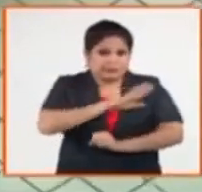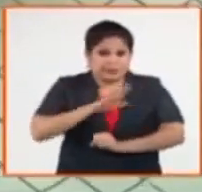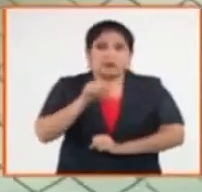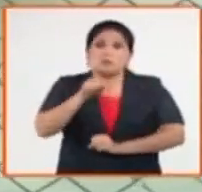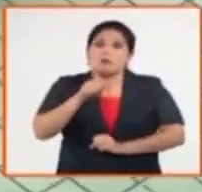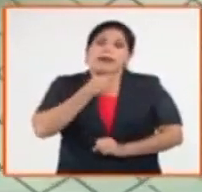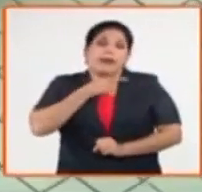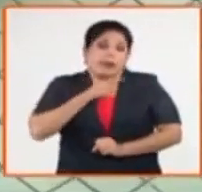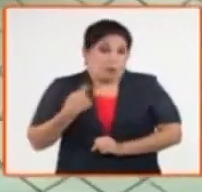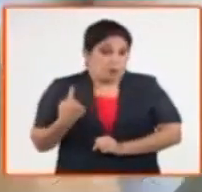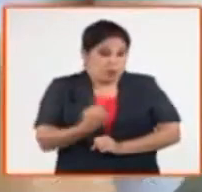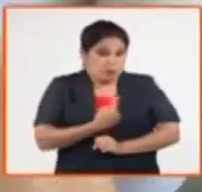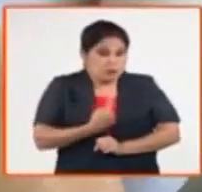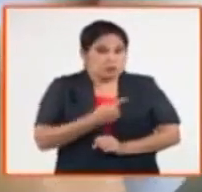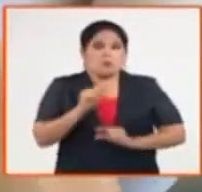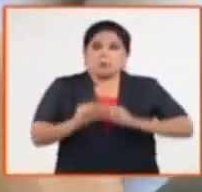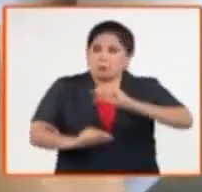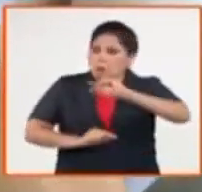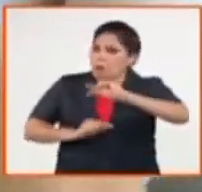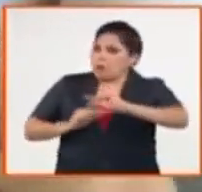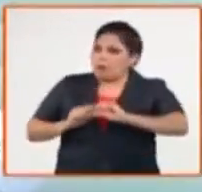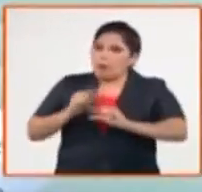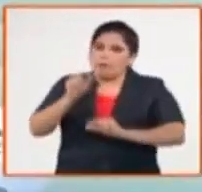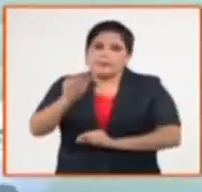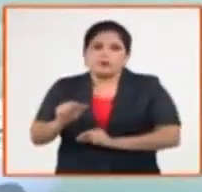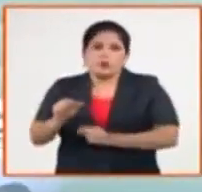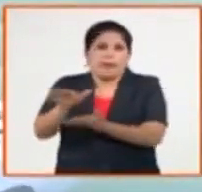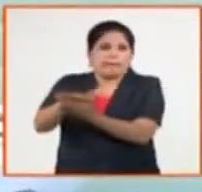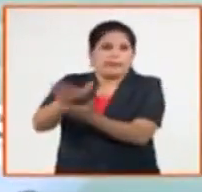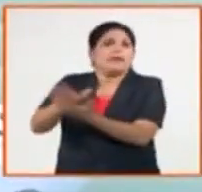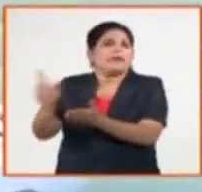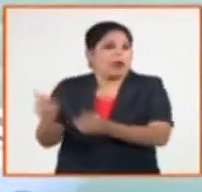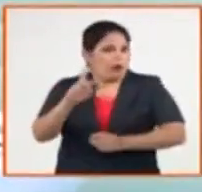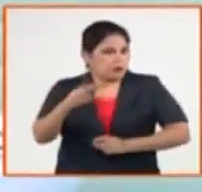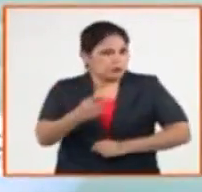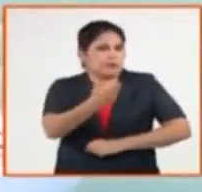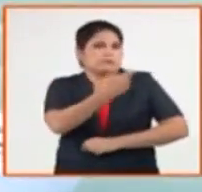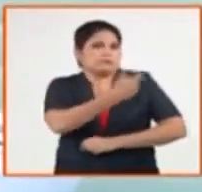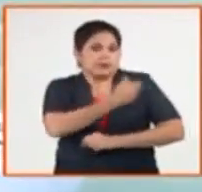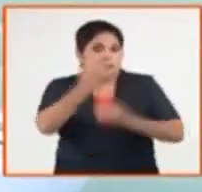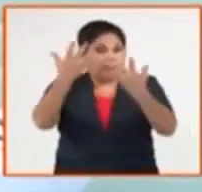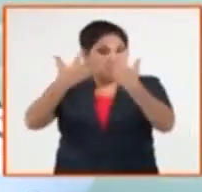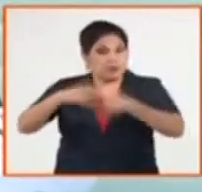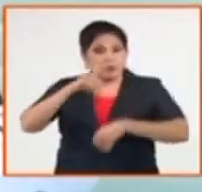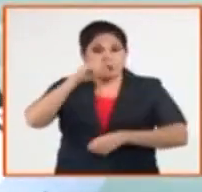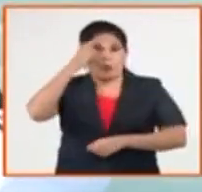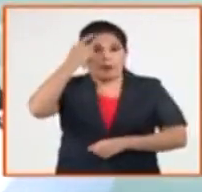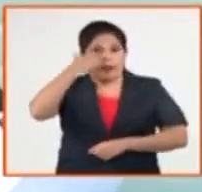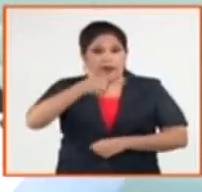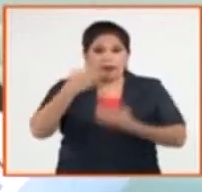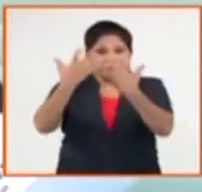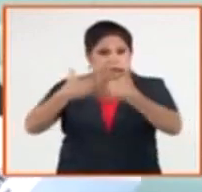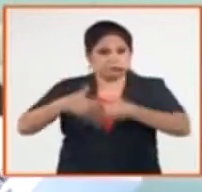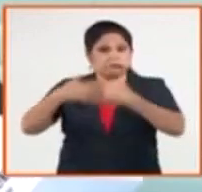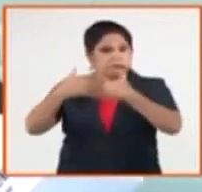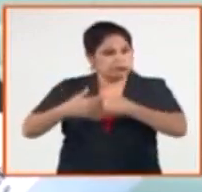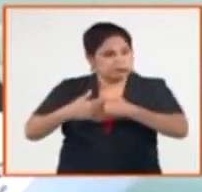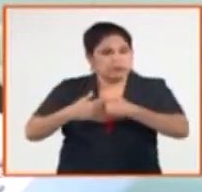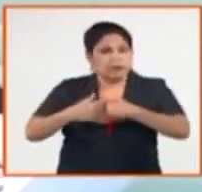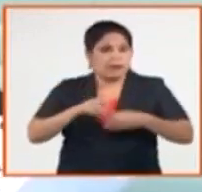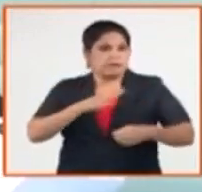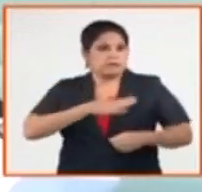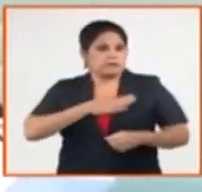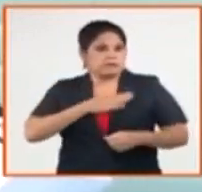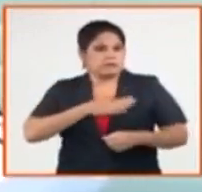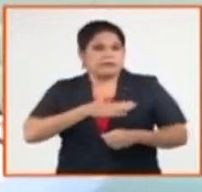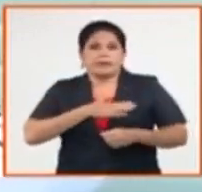ejemplo, se están recuperando todas esas personas. Ya Soberana está produciendo los lotes de la vacuna